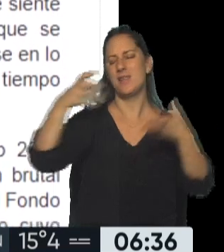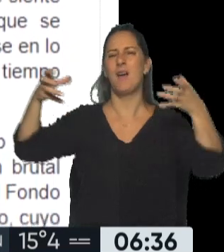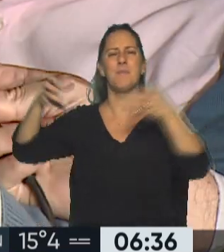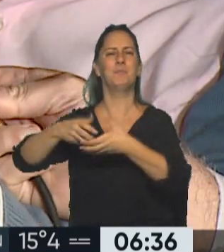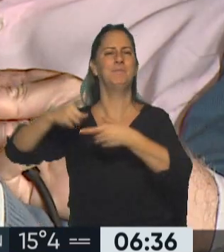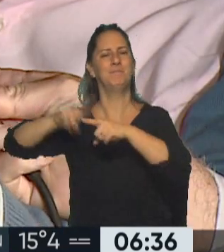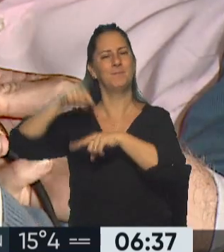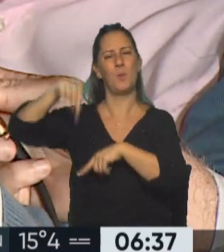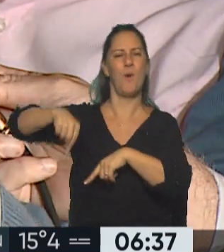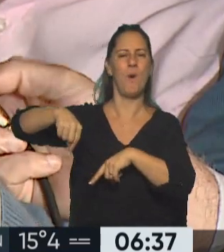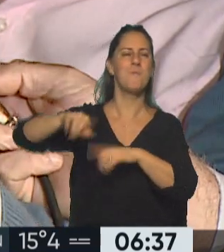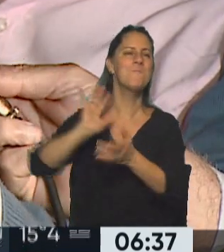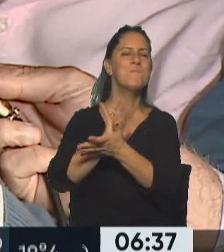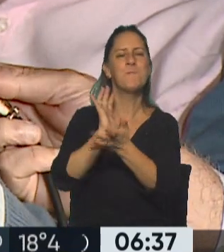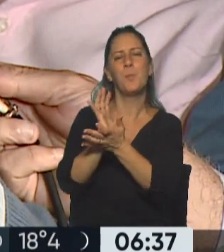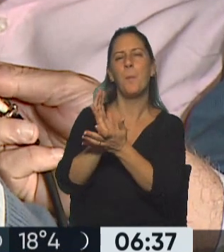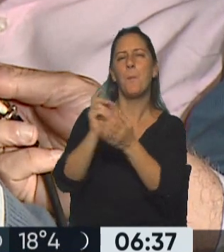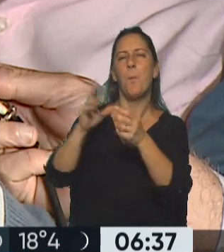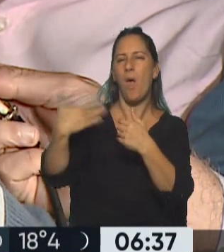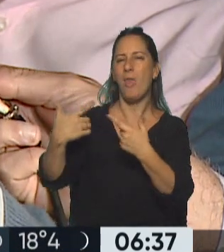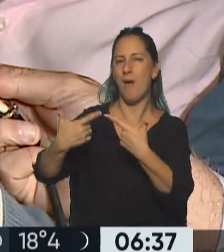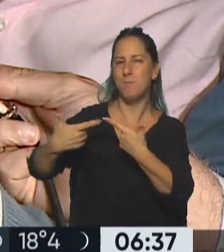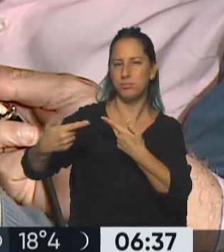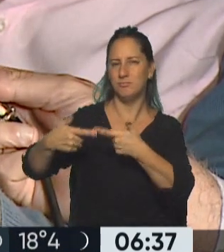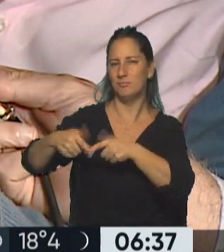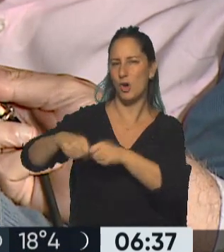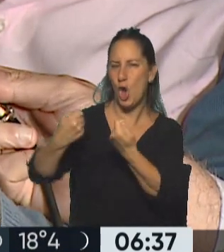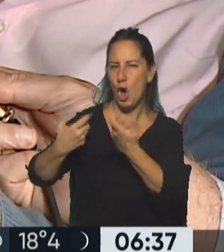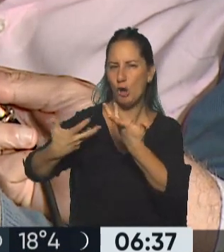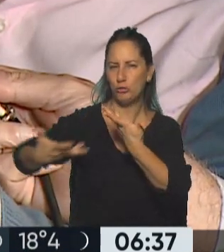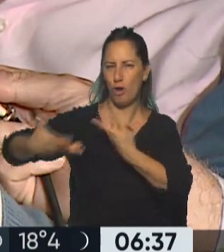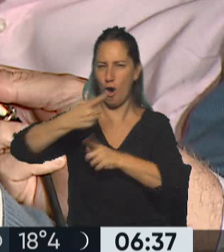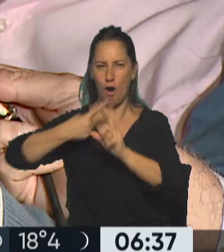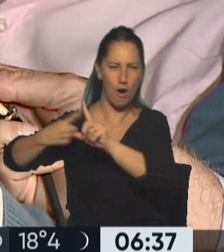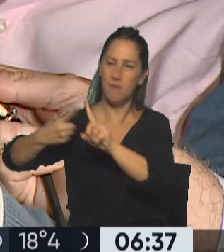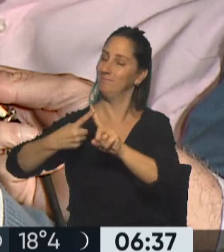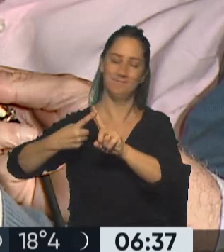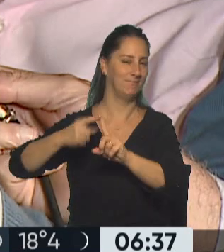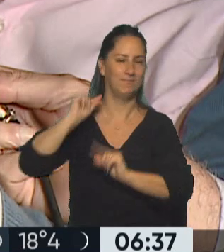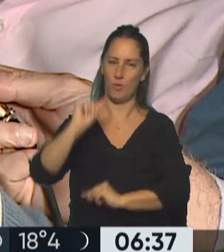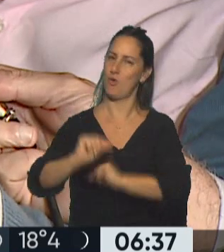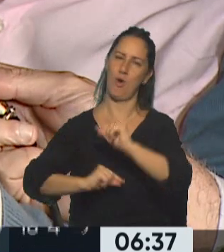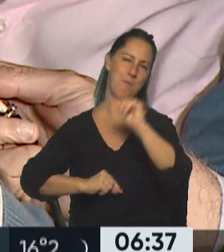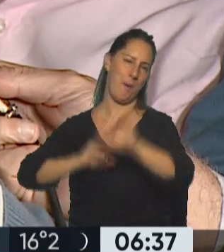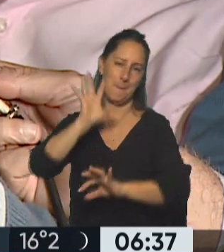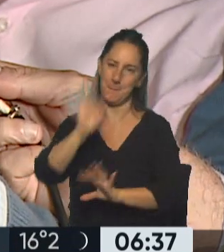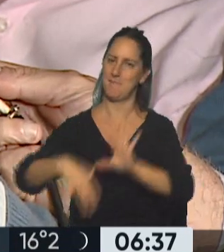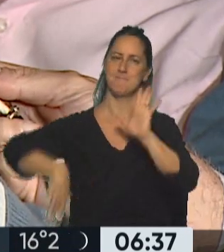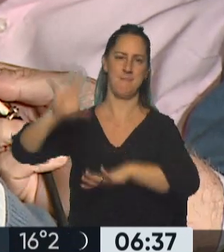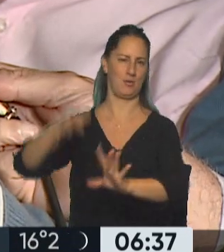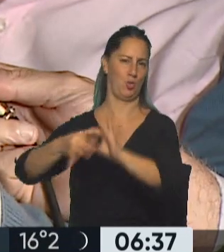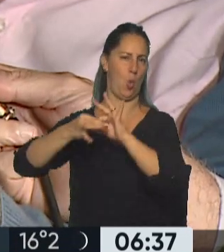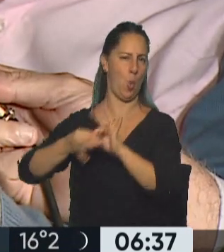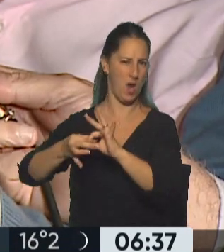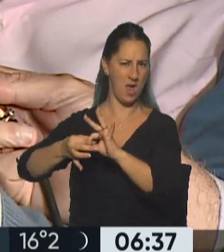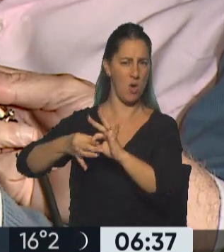en este Congreso una posible fractura de nuestro frente, y cada paso que vamos dando consolida la unidad de nuestro frente político, unidad en